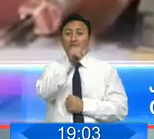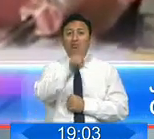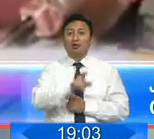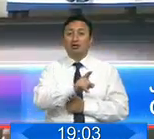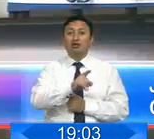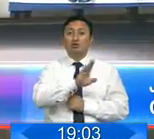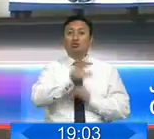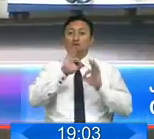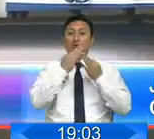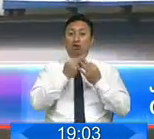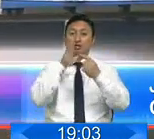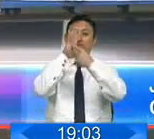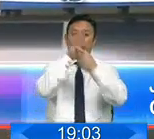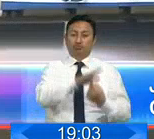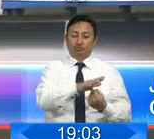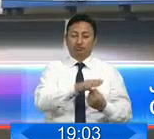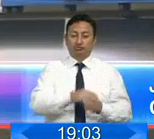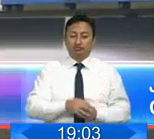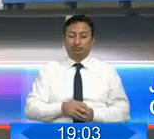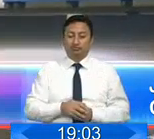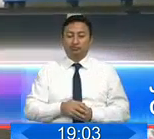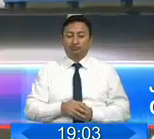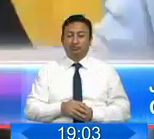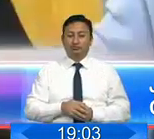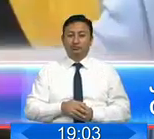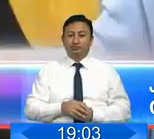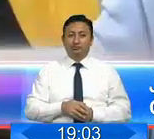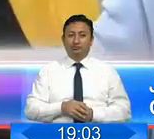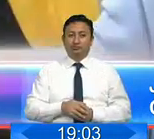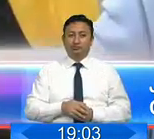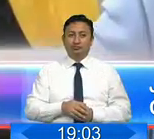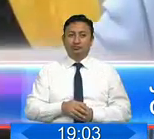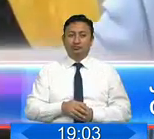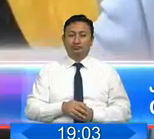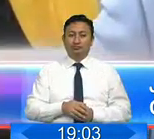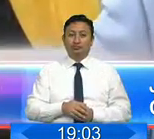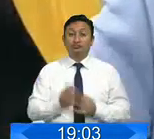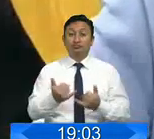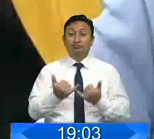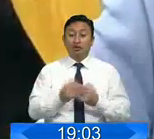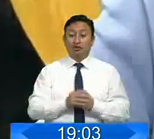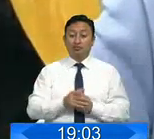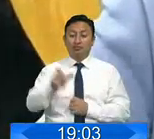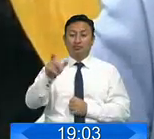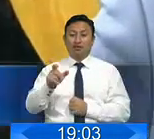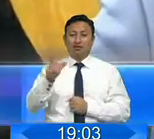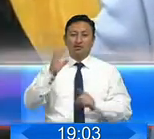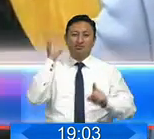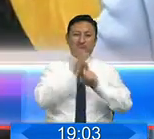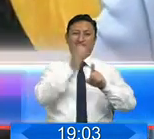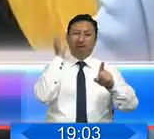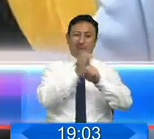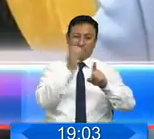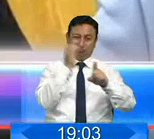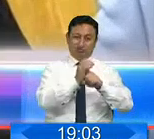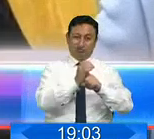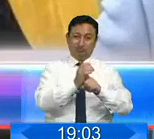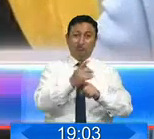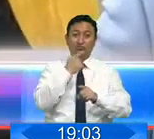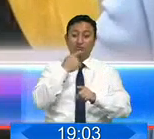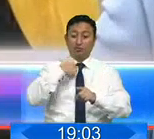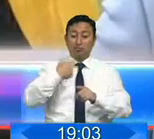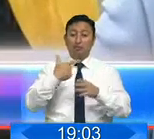la de su familia y la del Consejo de Participación Ciudadana. Ante estos ataques, manifiesto que